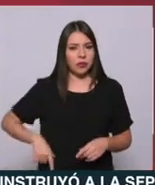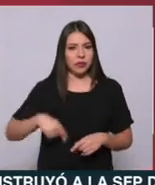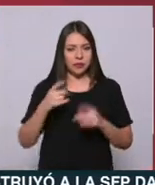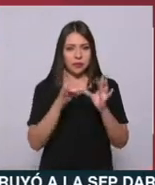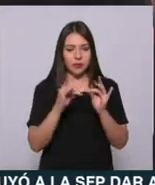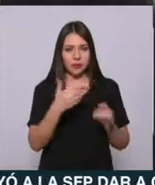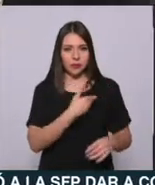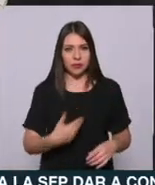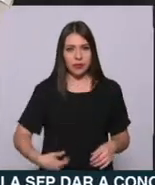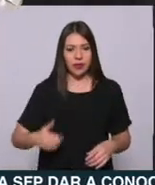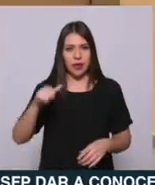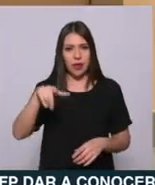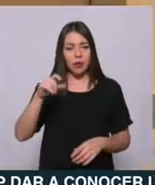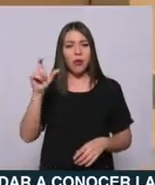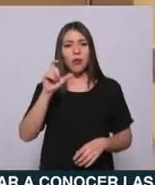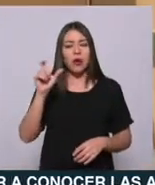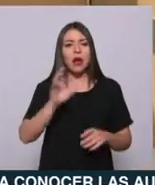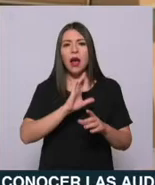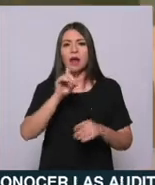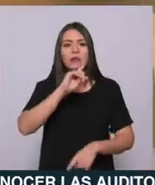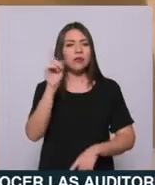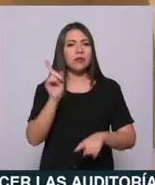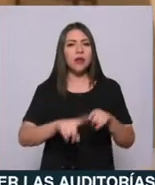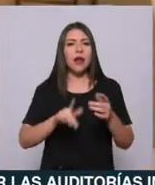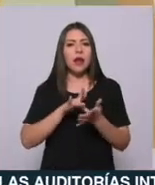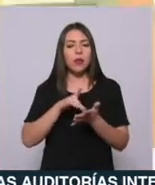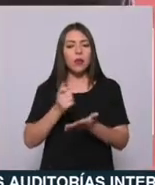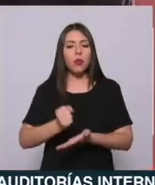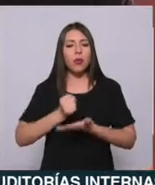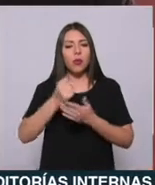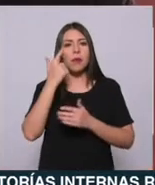la desaparición del subsidio a la vivienda de interés social.